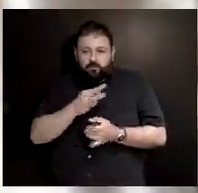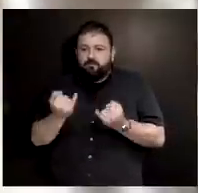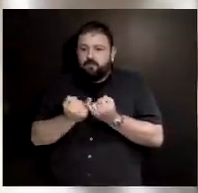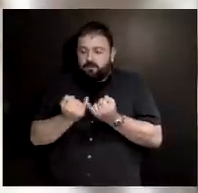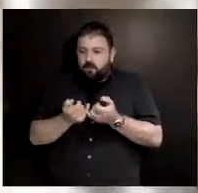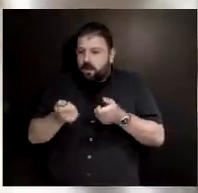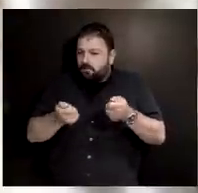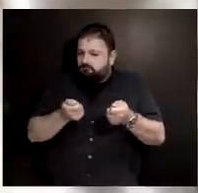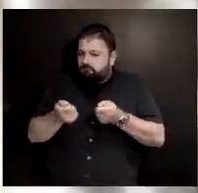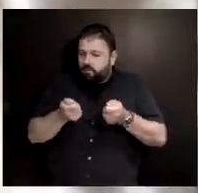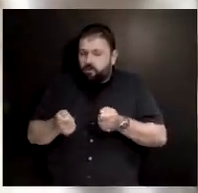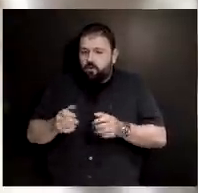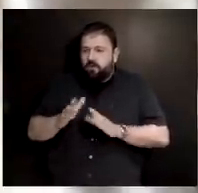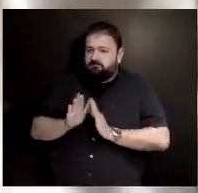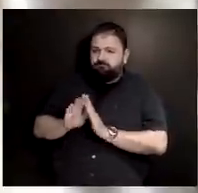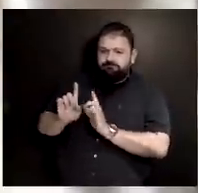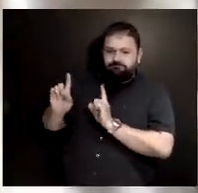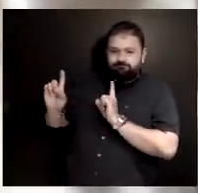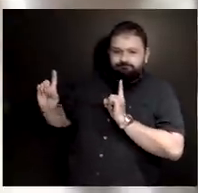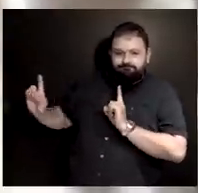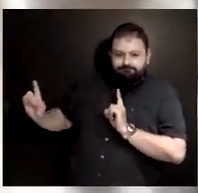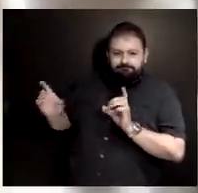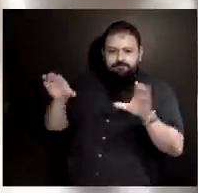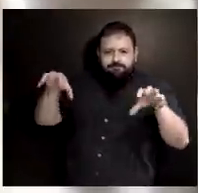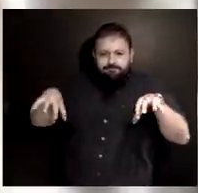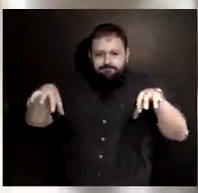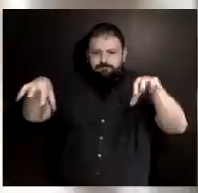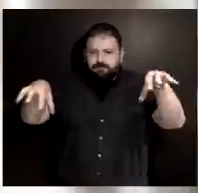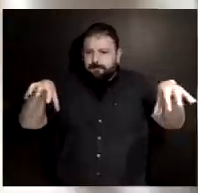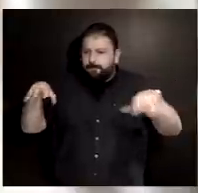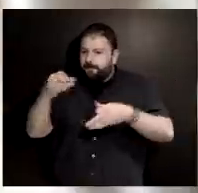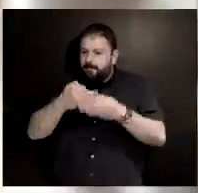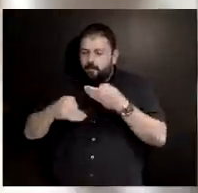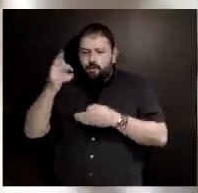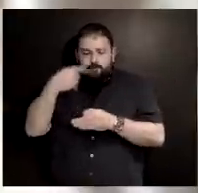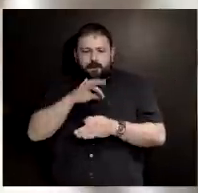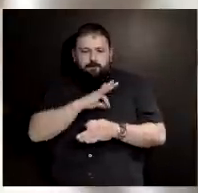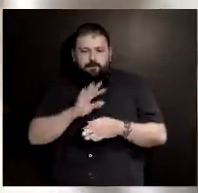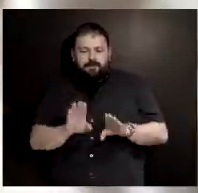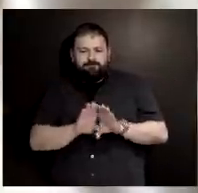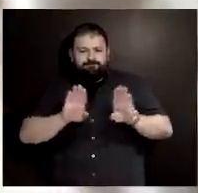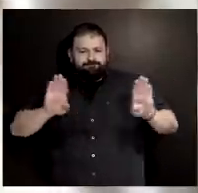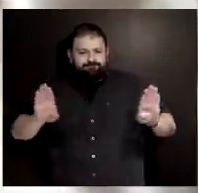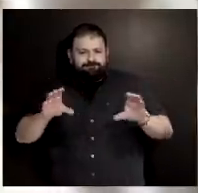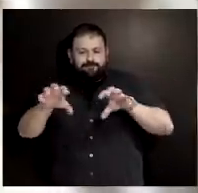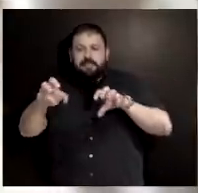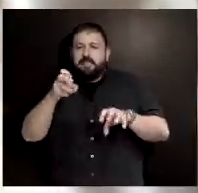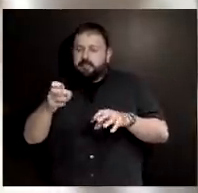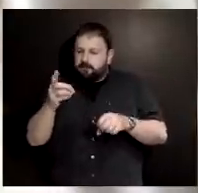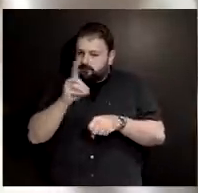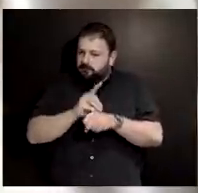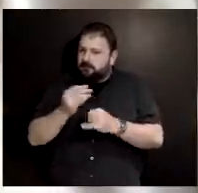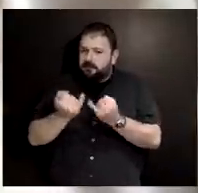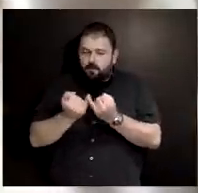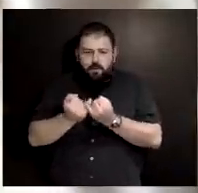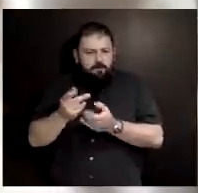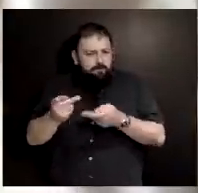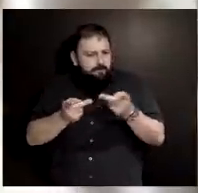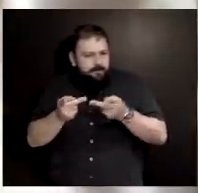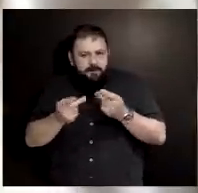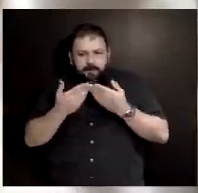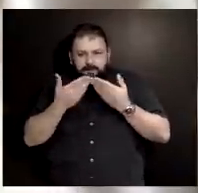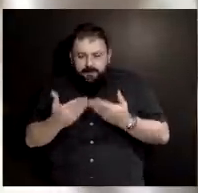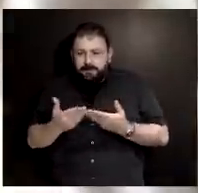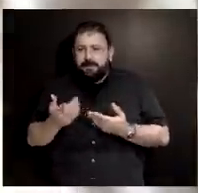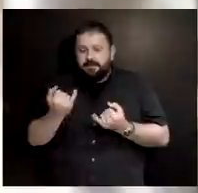distancia. Eso no le quita el contenido maravilloso que vamos a tener durante los 3 días, ¿no? Y también va a haber momentos que se van a poder aprovechar